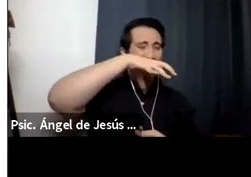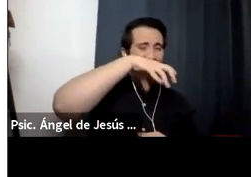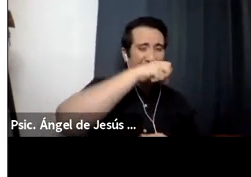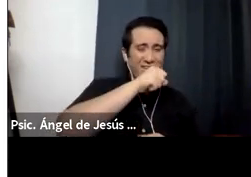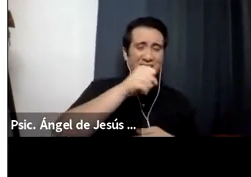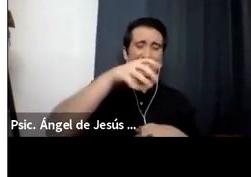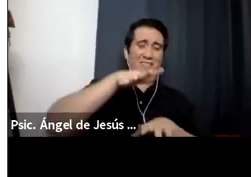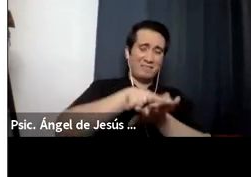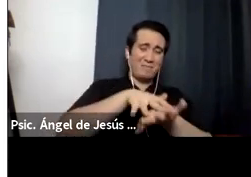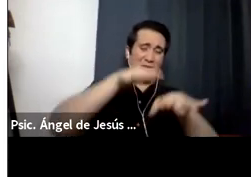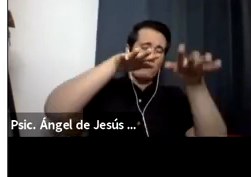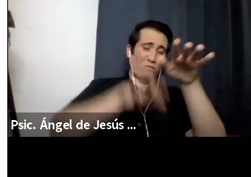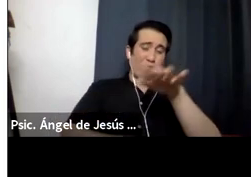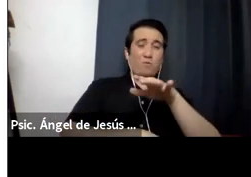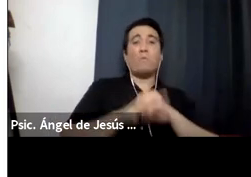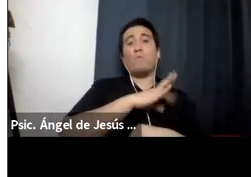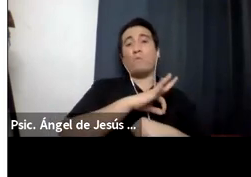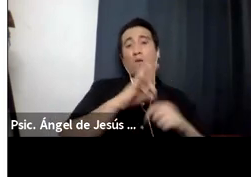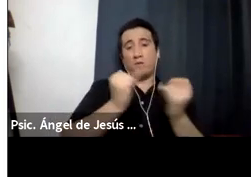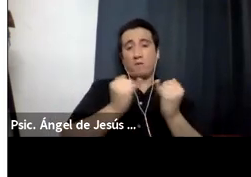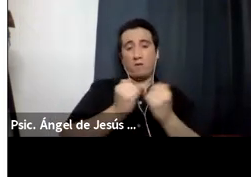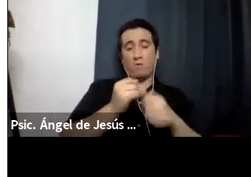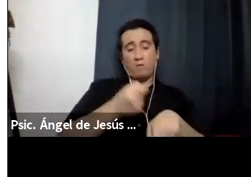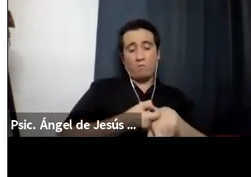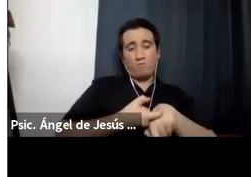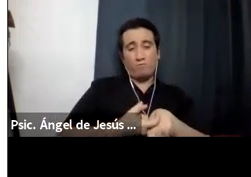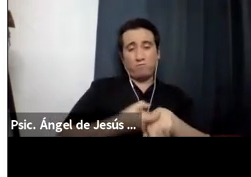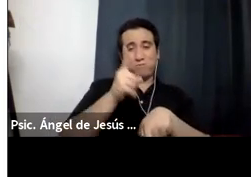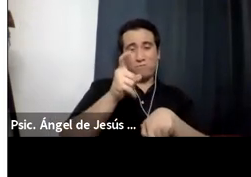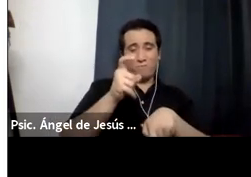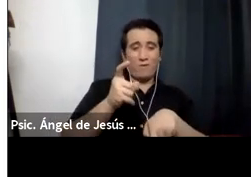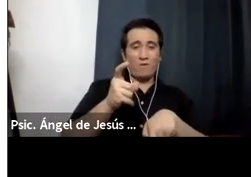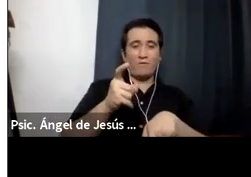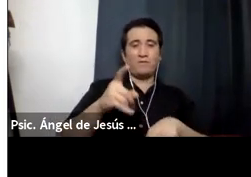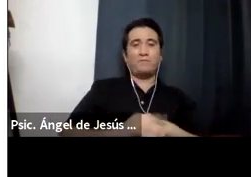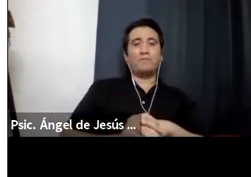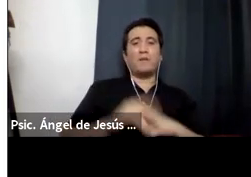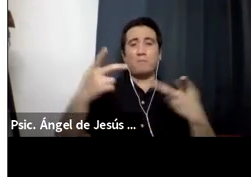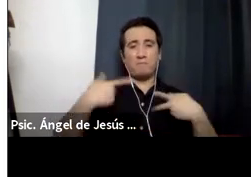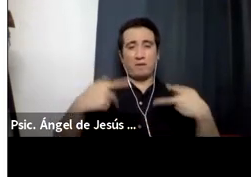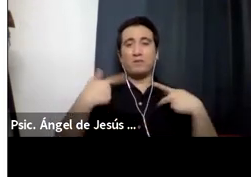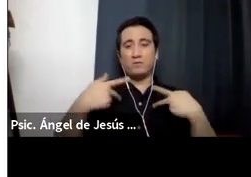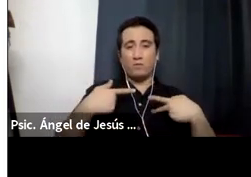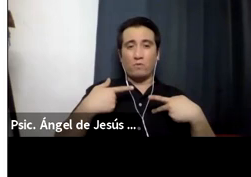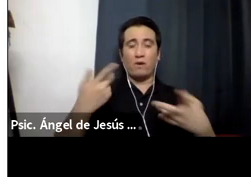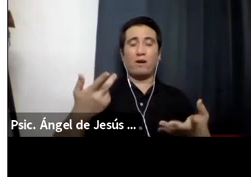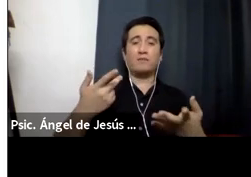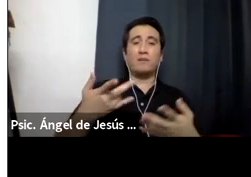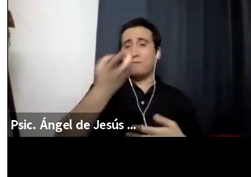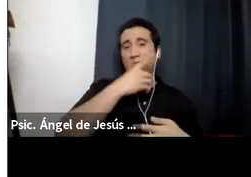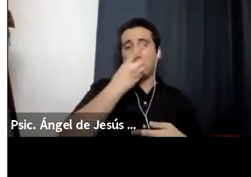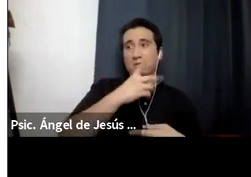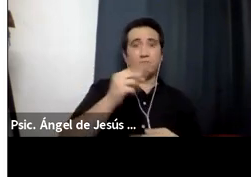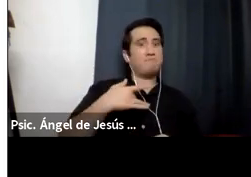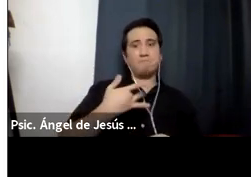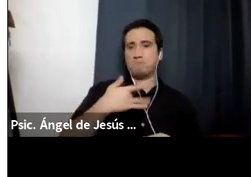puede ocasionar alguna ampolla. De verdad, créanme que hay personas con diabetes que no sienten ese cambio de temperatura